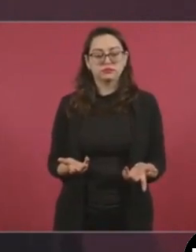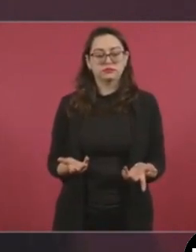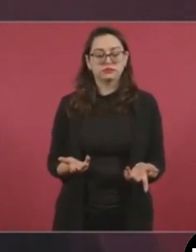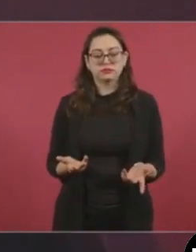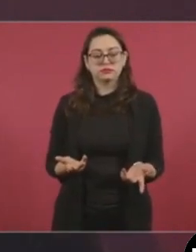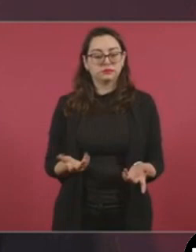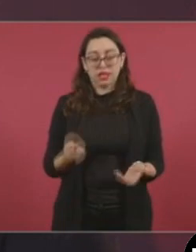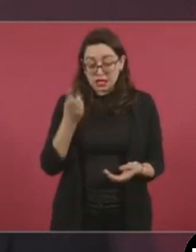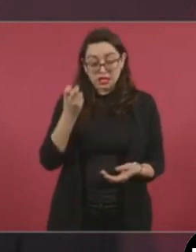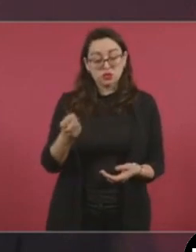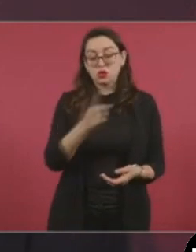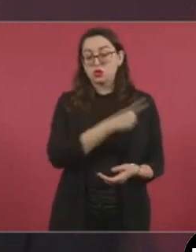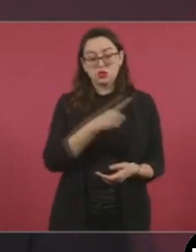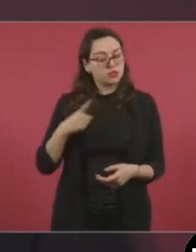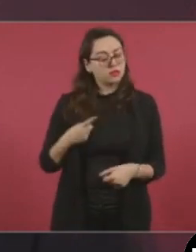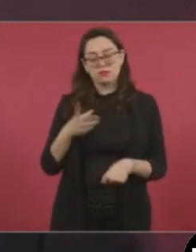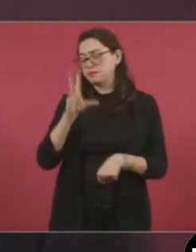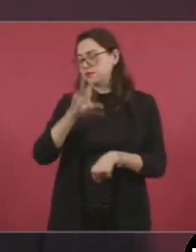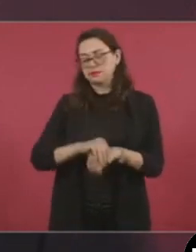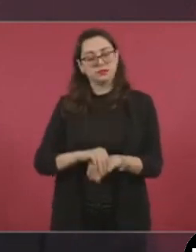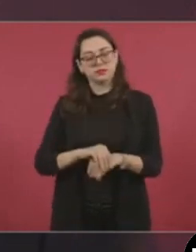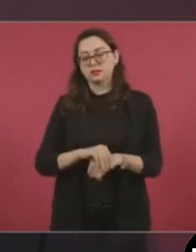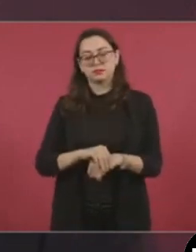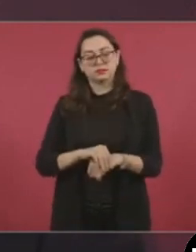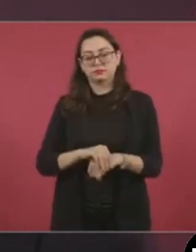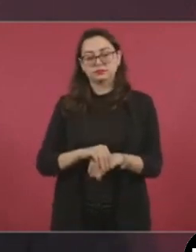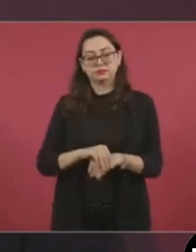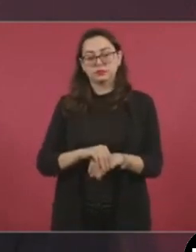Ningún crimen se debe de permitir, repito,